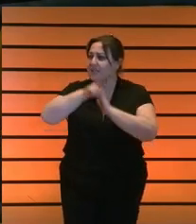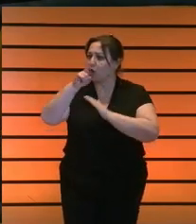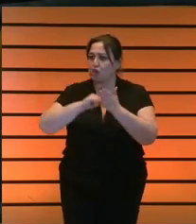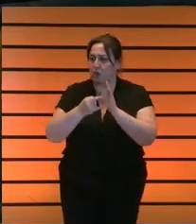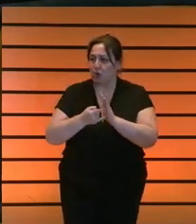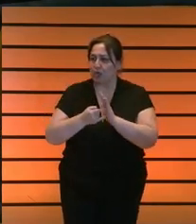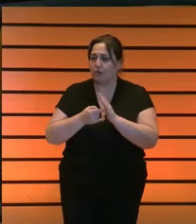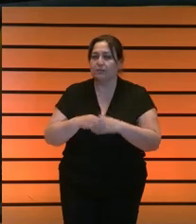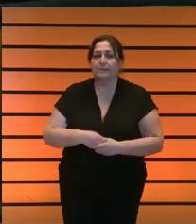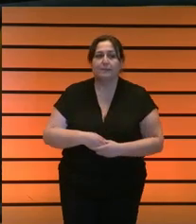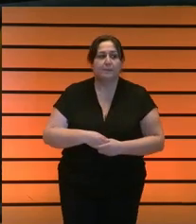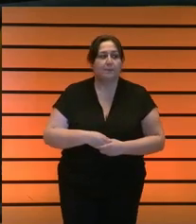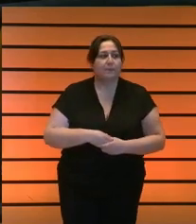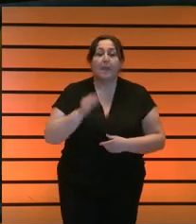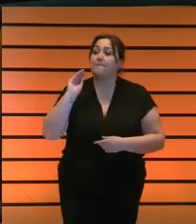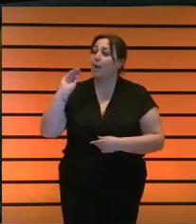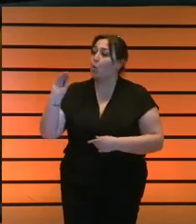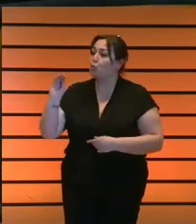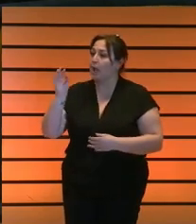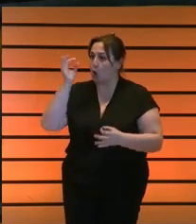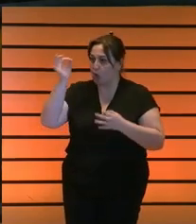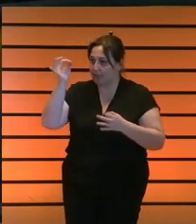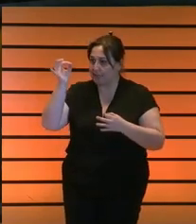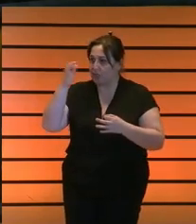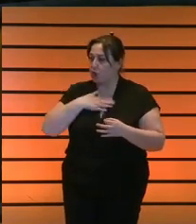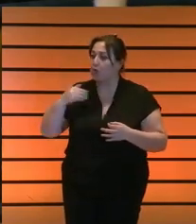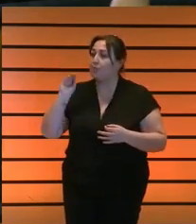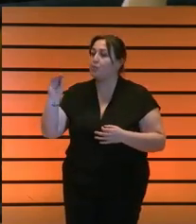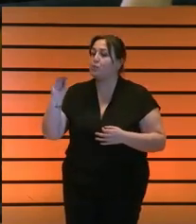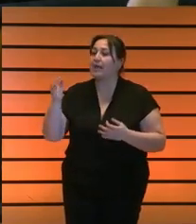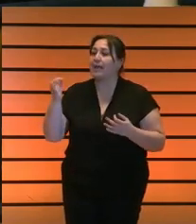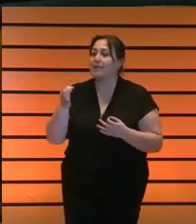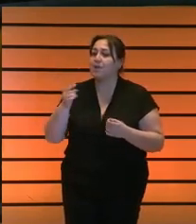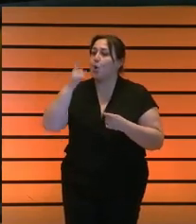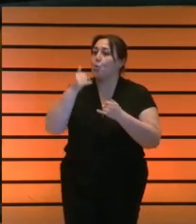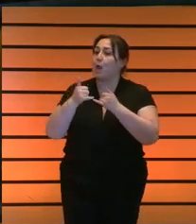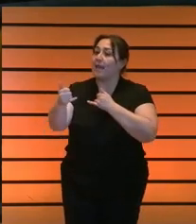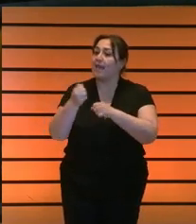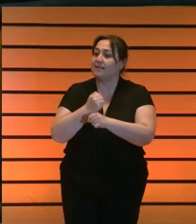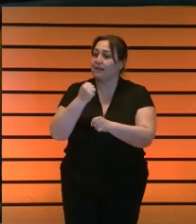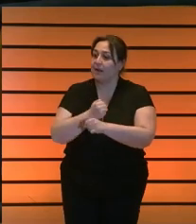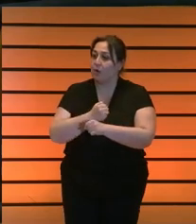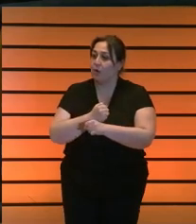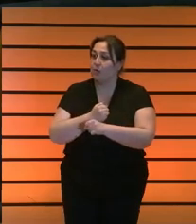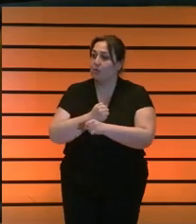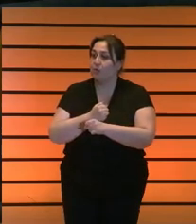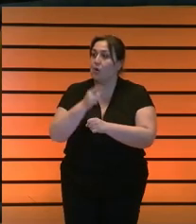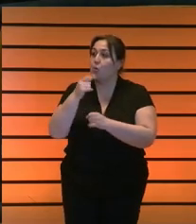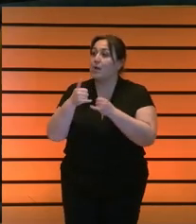tecnológico que tenga la pregunta concreta que te quería hacer Es sobre una de las líneas de trabajo que